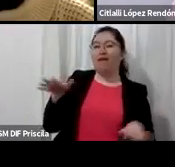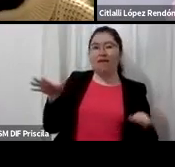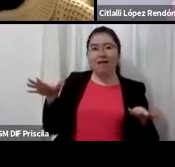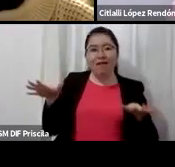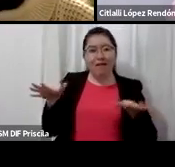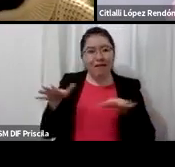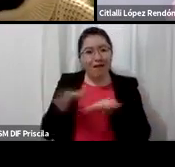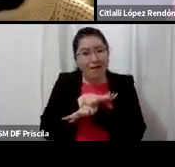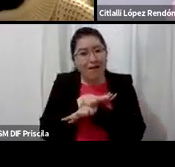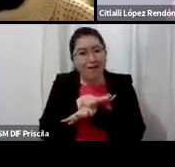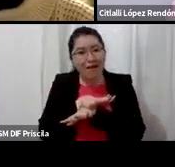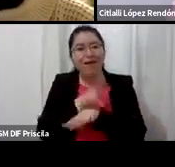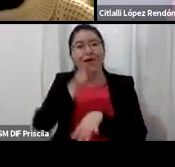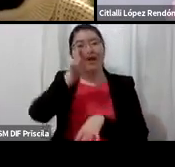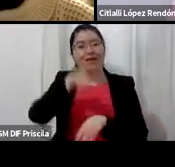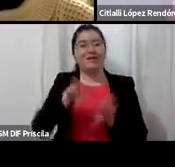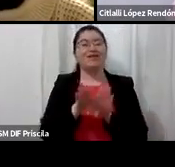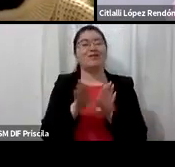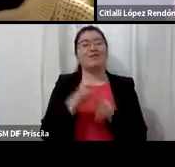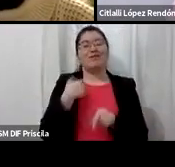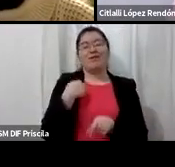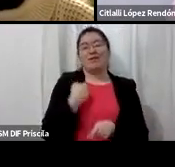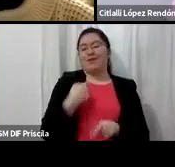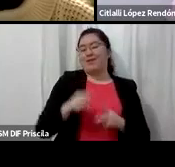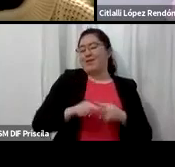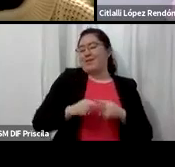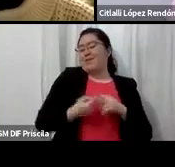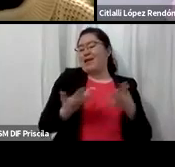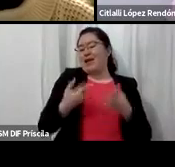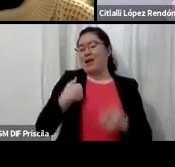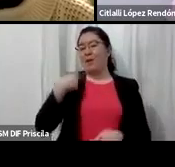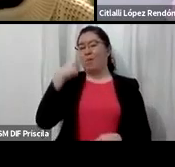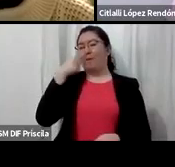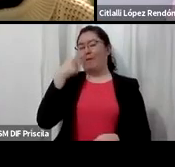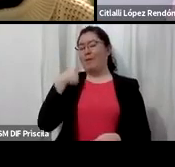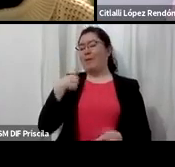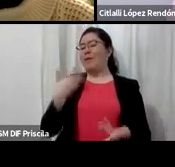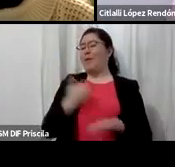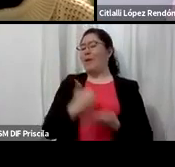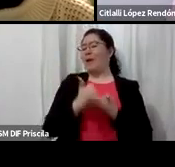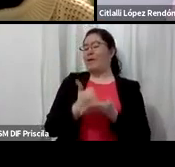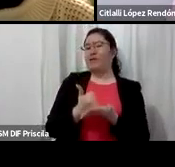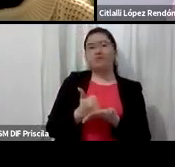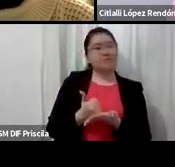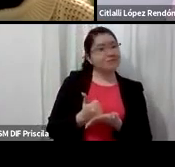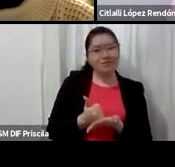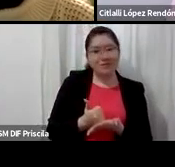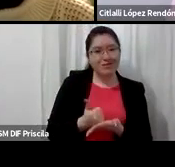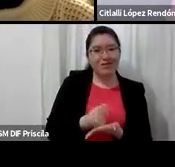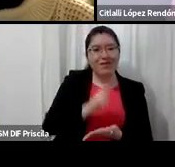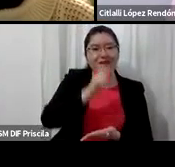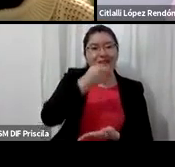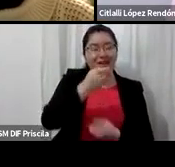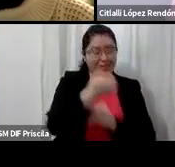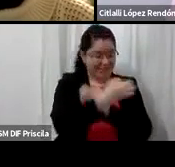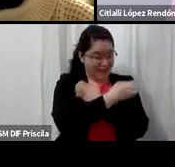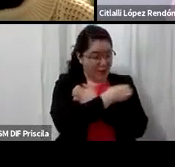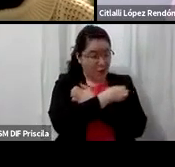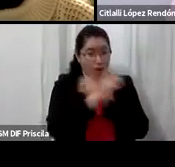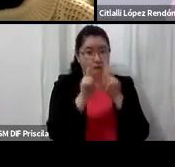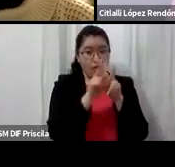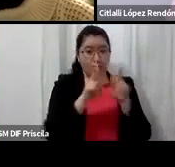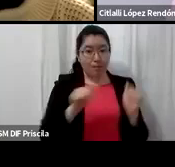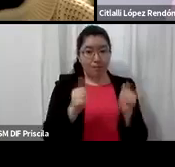quisiera cacarear el huevo, como dicen, o presumir, pero es que es esto lo que produce la educación para la paz.